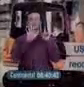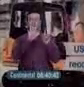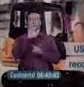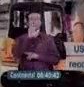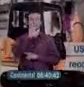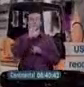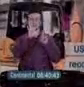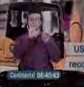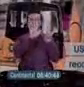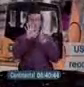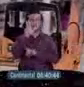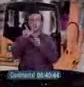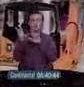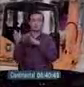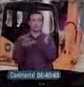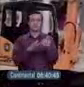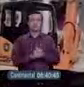663 asciende el número de fallecidos,